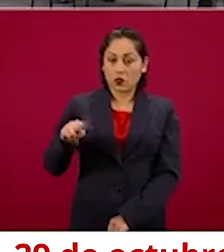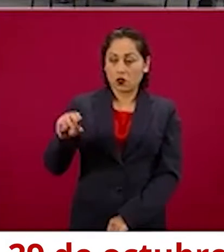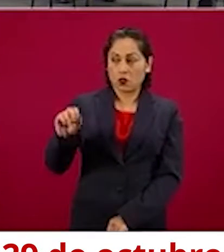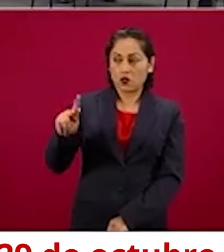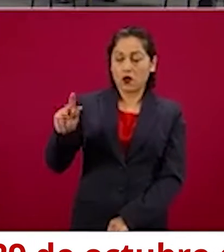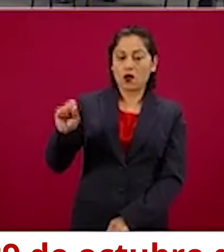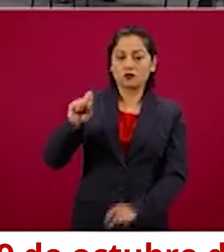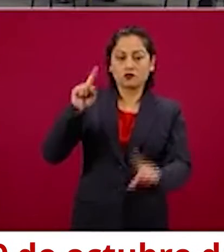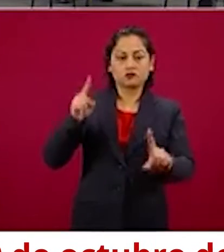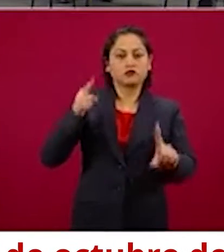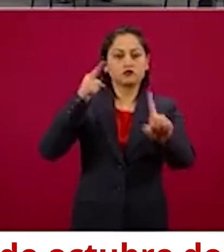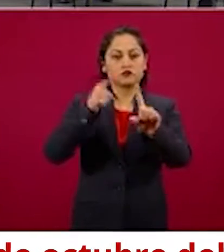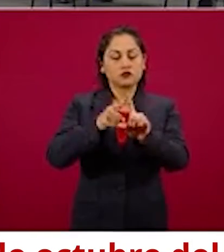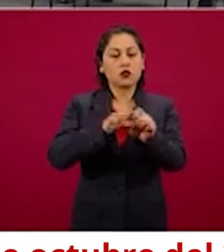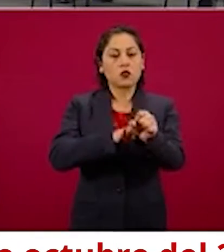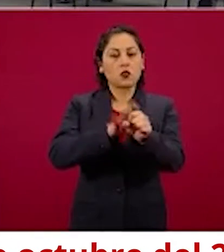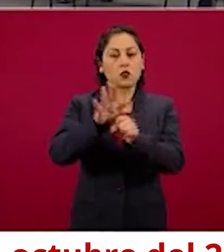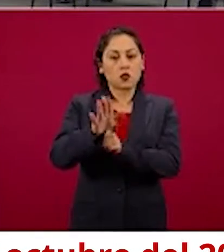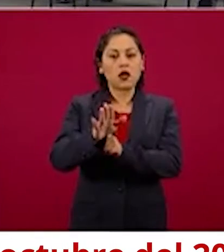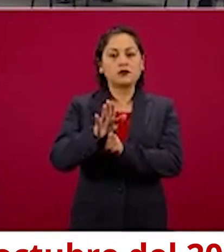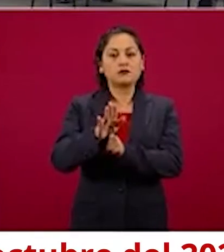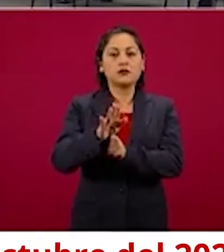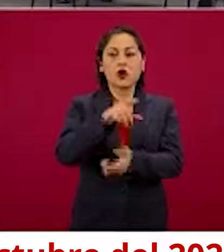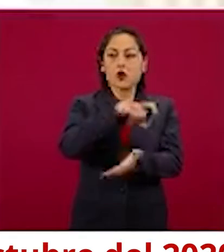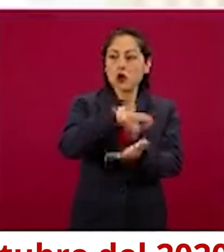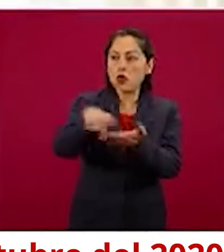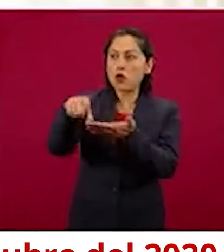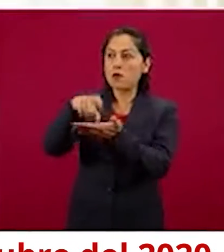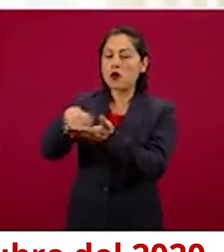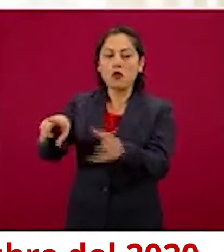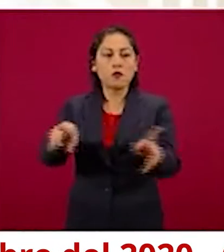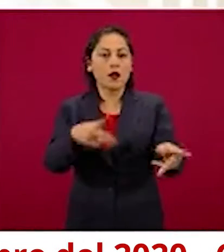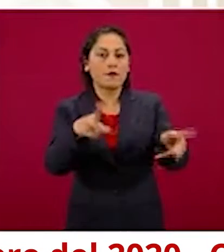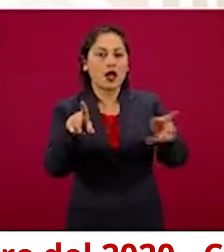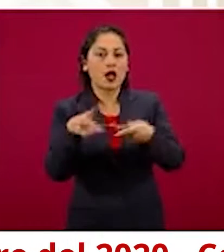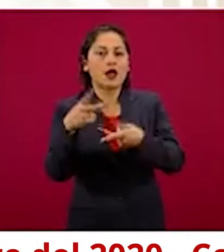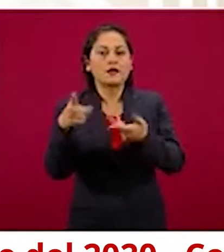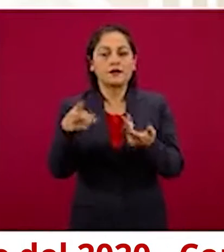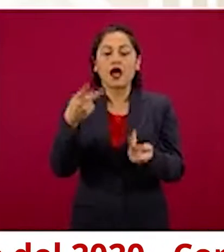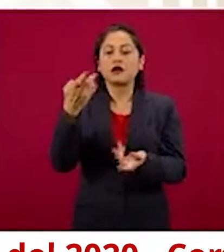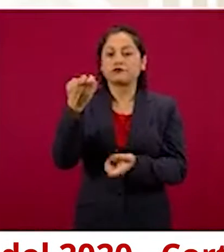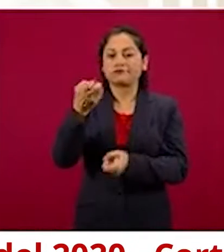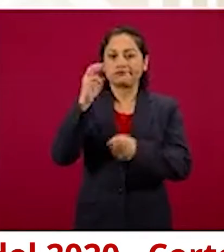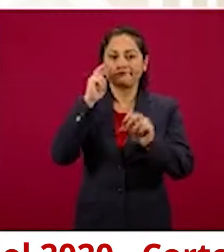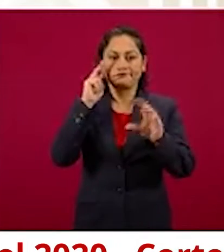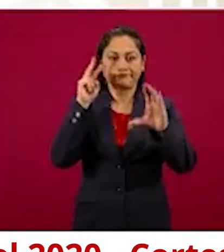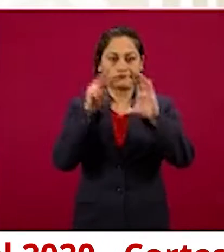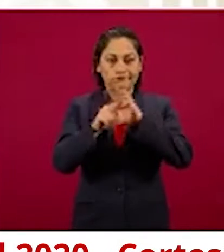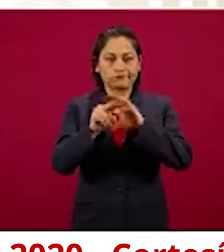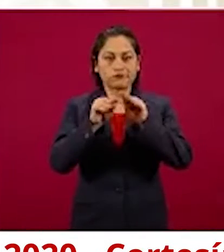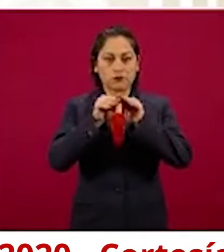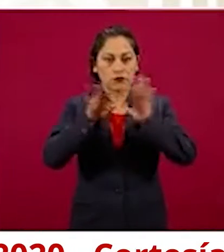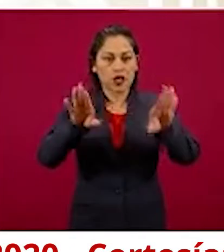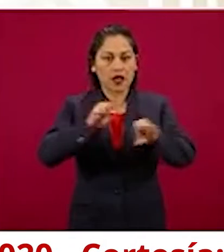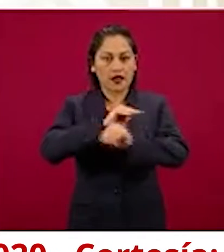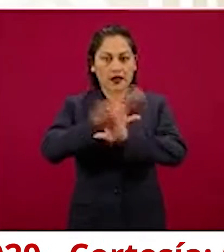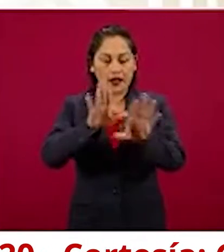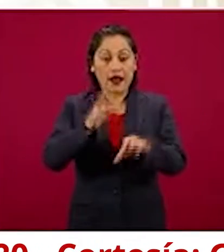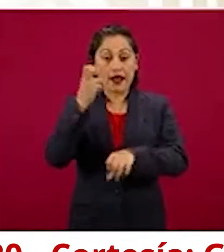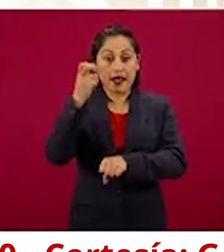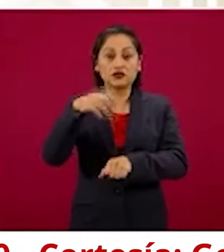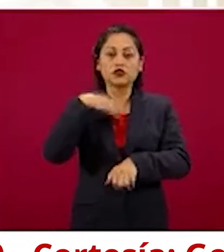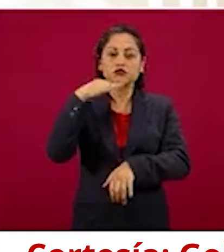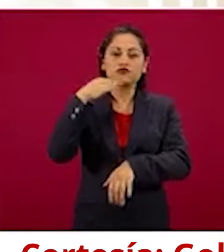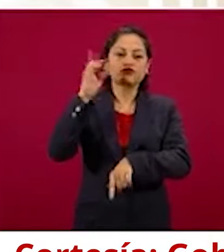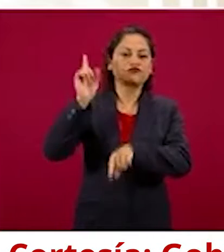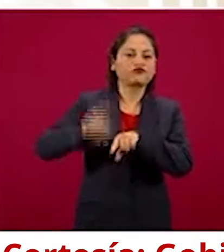contrataciones son hechas de manera transparente y eso ayuda a la lucha contra el fraude y la corrupción. Es una agencia de Naciones Unidas